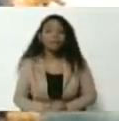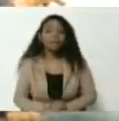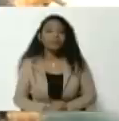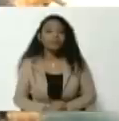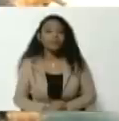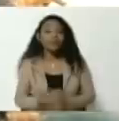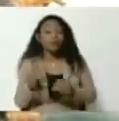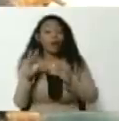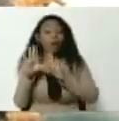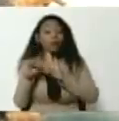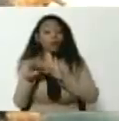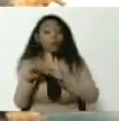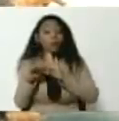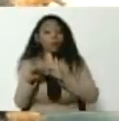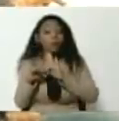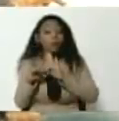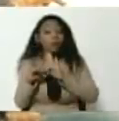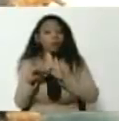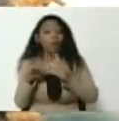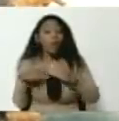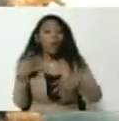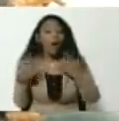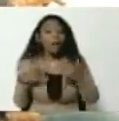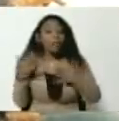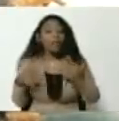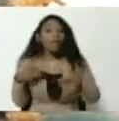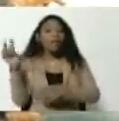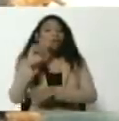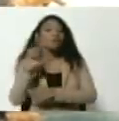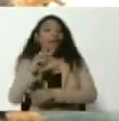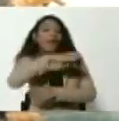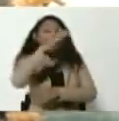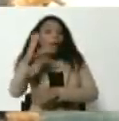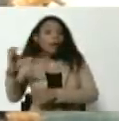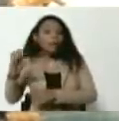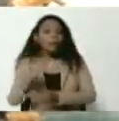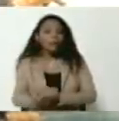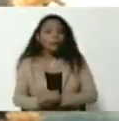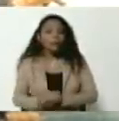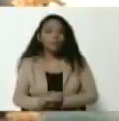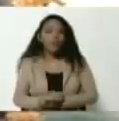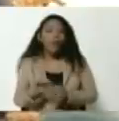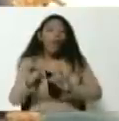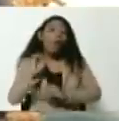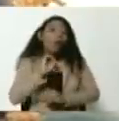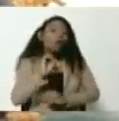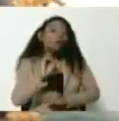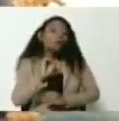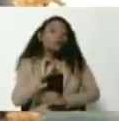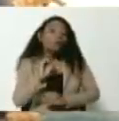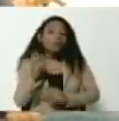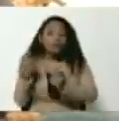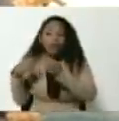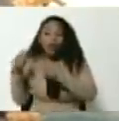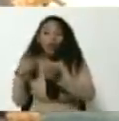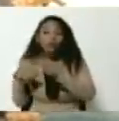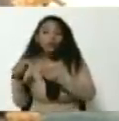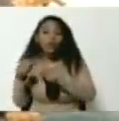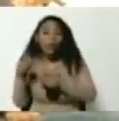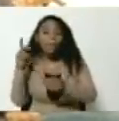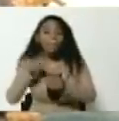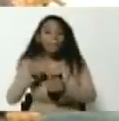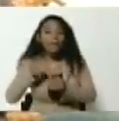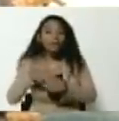de lo que se han robado de los activos de Venezuela en el Caribe, o del negocio con